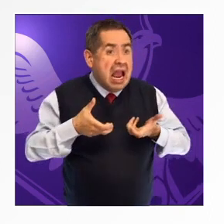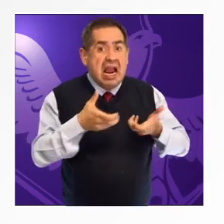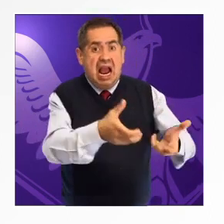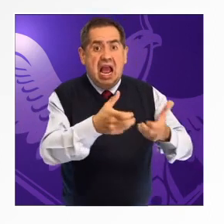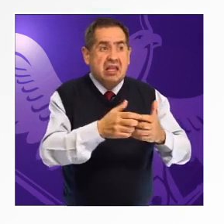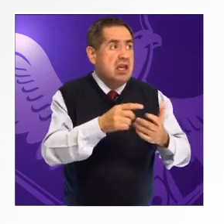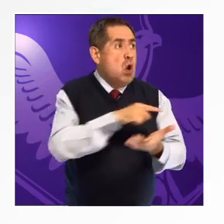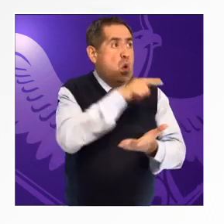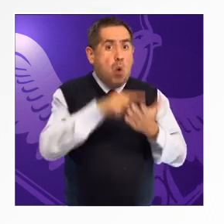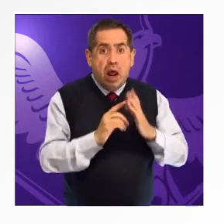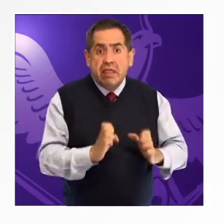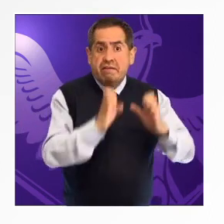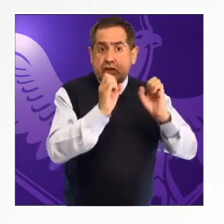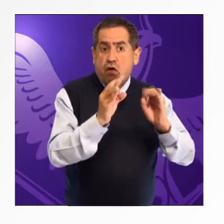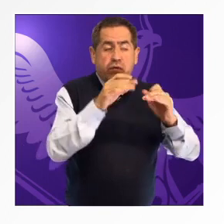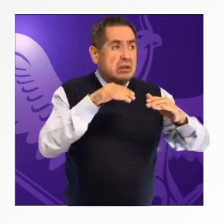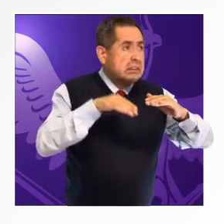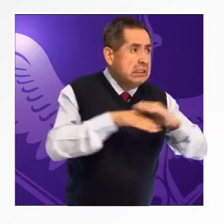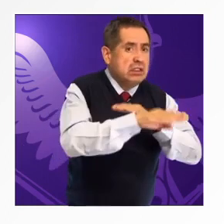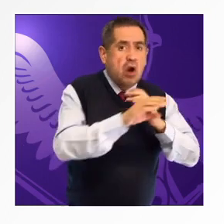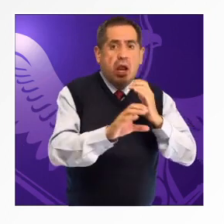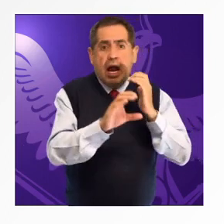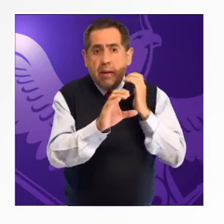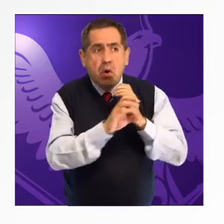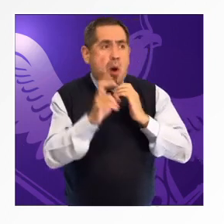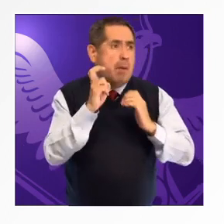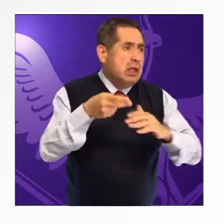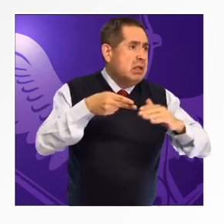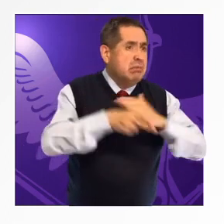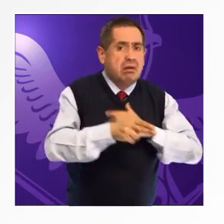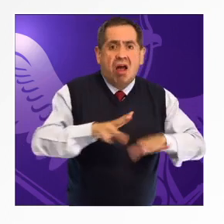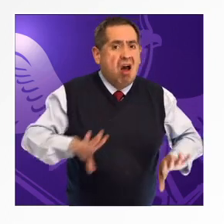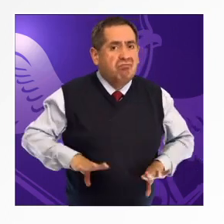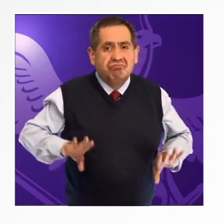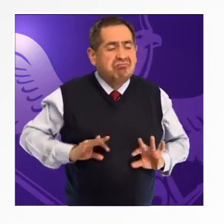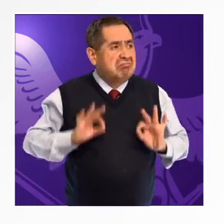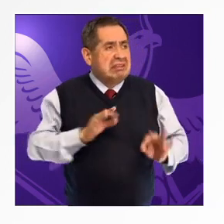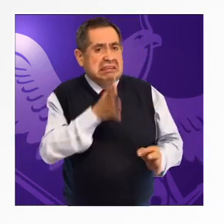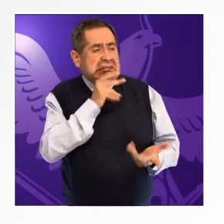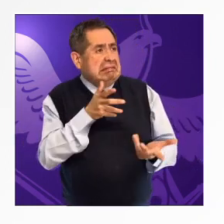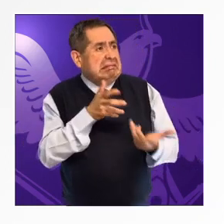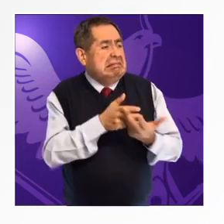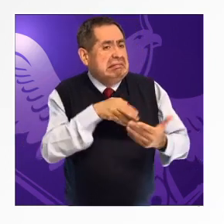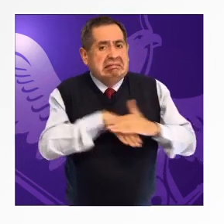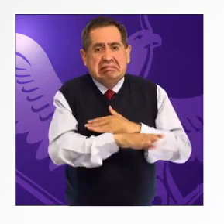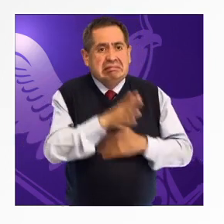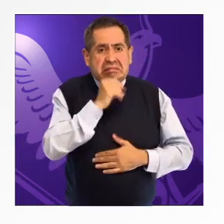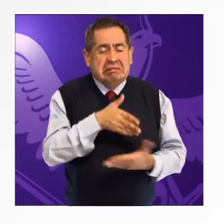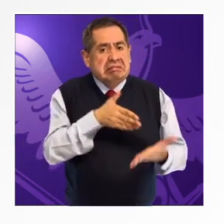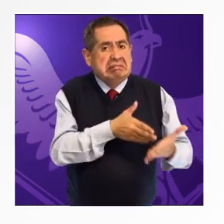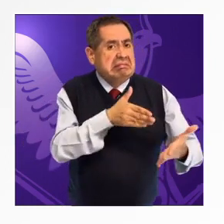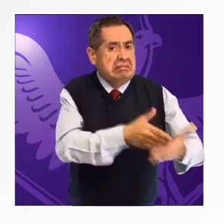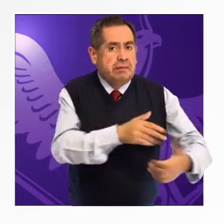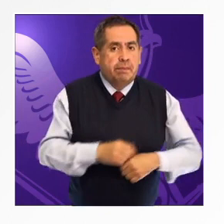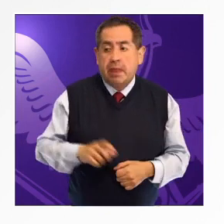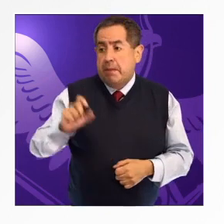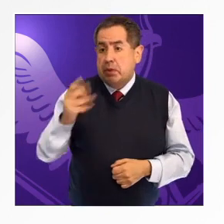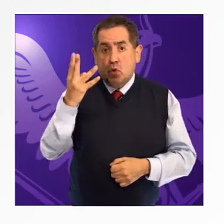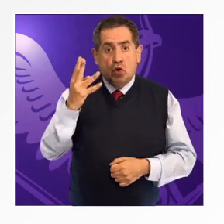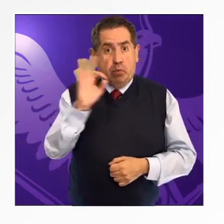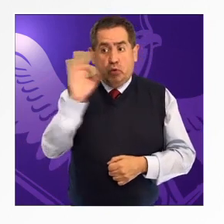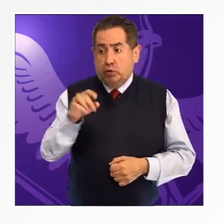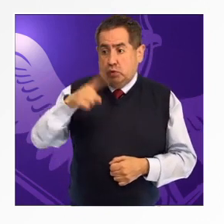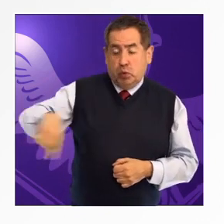calles, las instalaciones y los transportes públicos inadecuados a sus condiciones. El 24% de